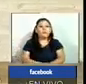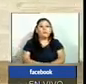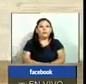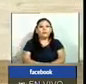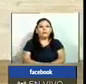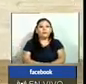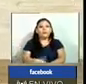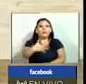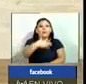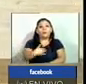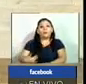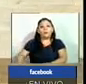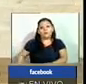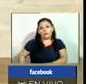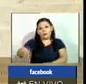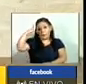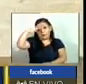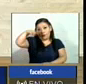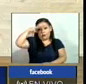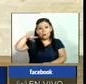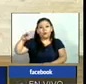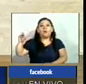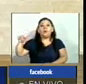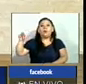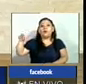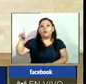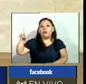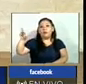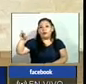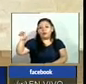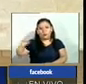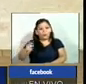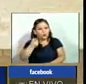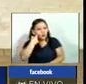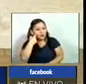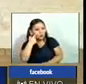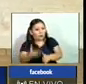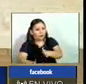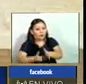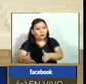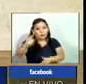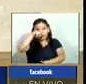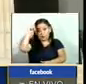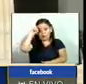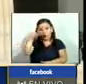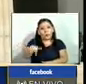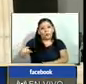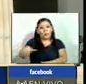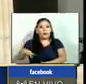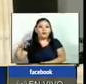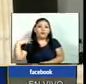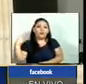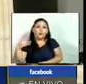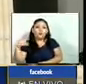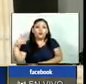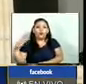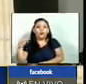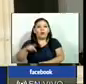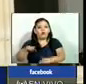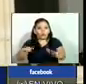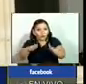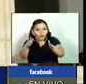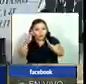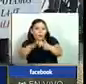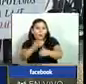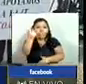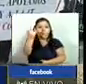el presidente Andrés Manuel López Obrador comenzó su jornada de trabajo en Washington en uno de los lugares más icónicos de la capital el monumento Abraham